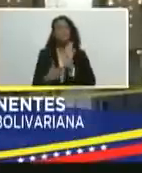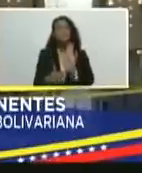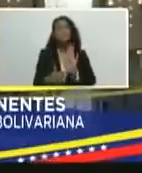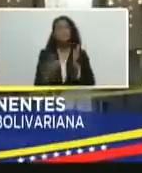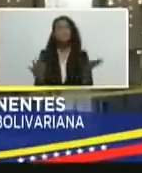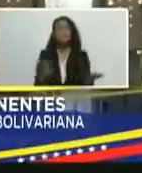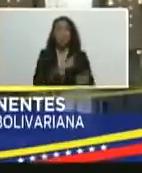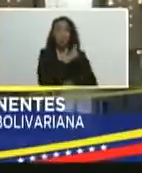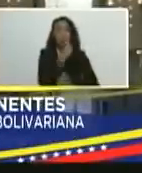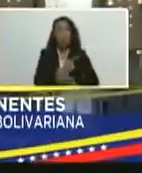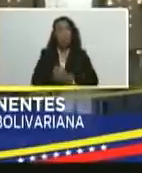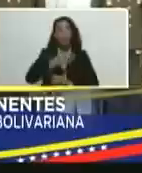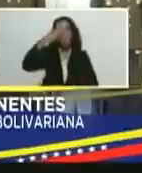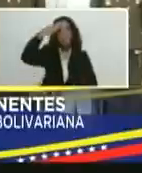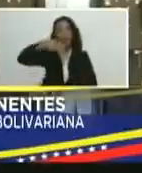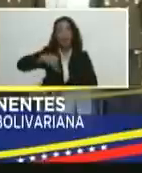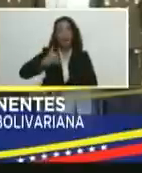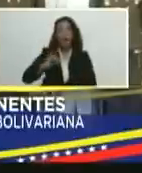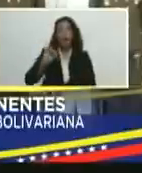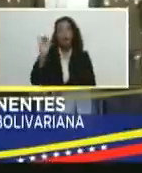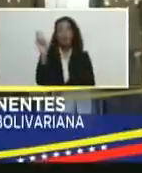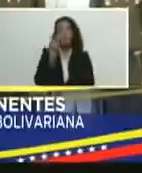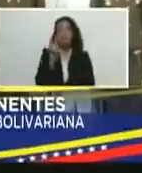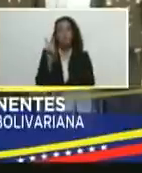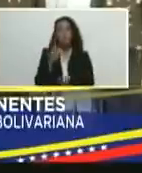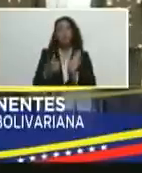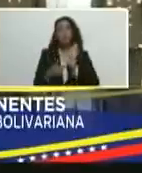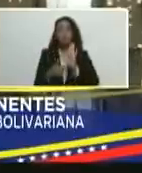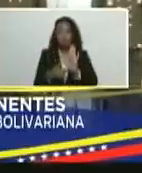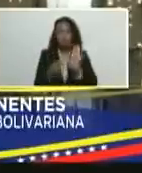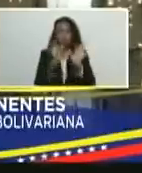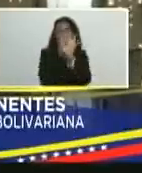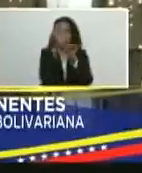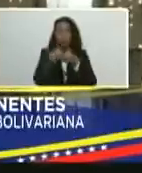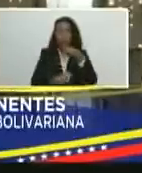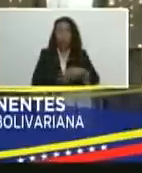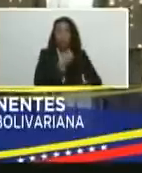el poder militar que estamos construyendo,